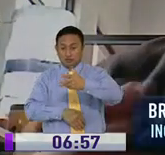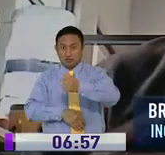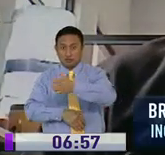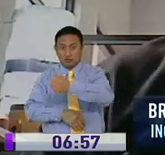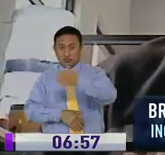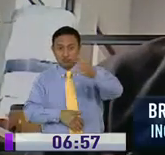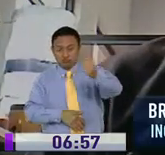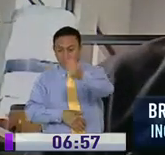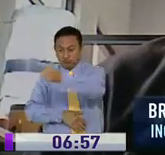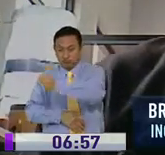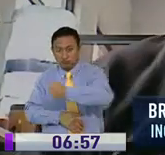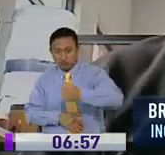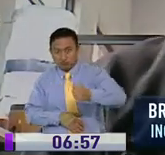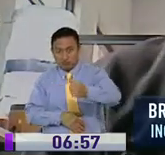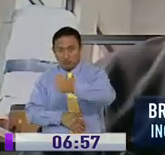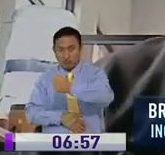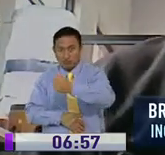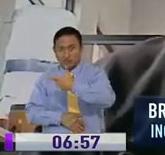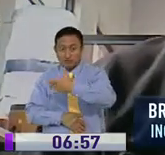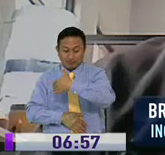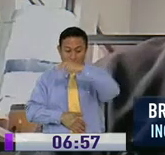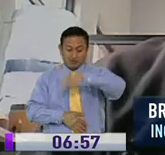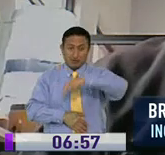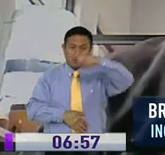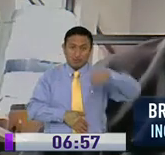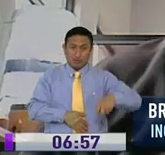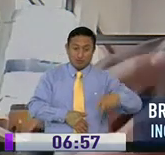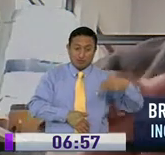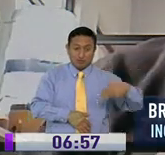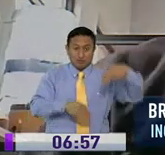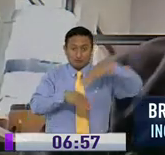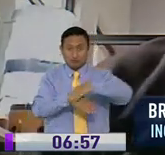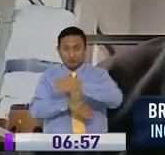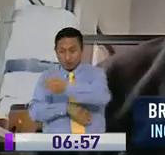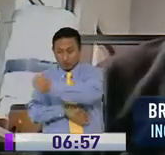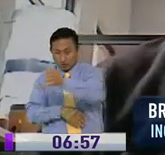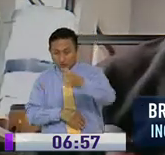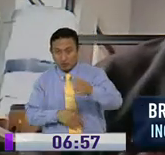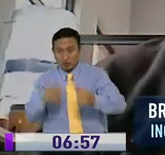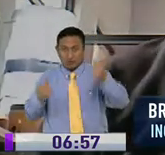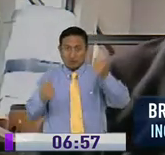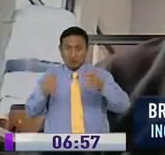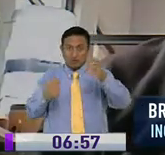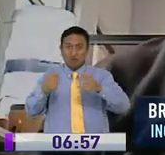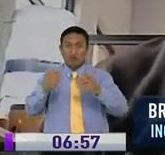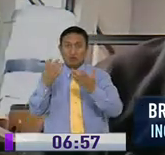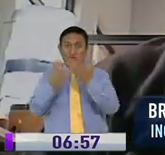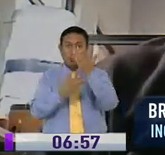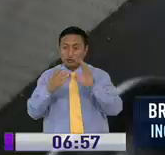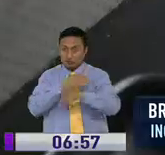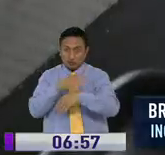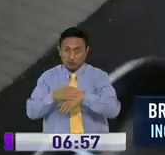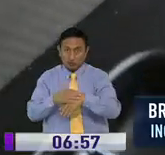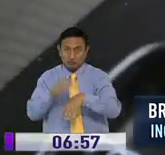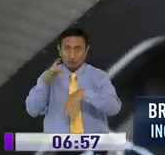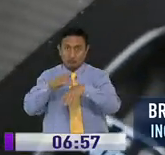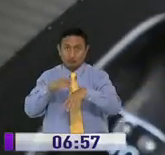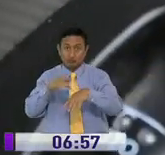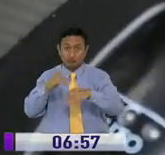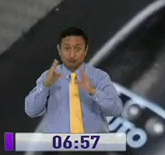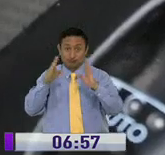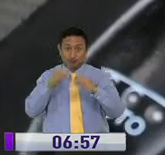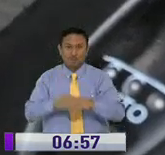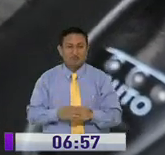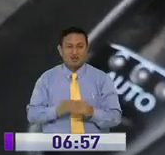desinfectando, salimos del vehículo, al momento de ingresar, desinfectamos lo que, guantes, lo que topamos. Ponga